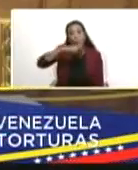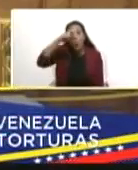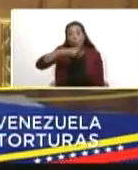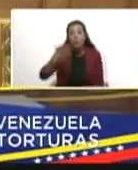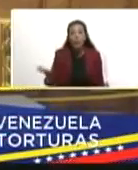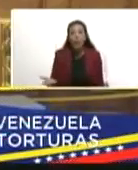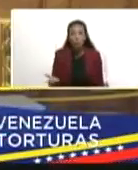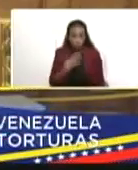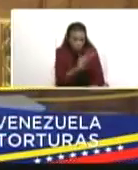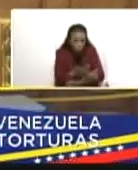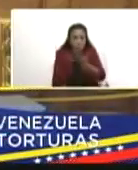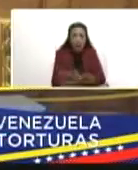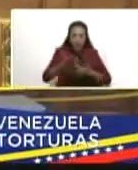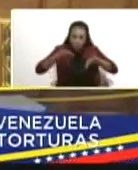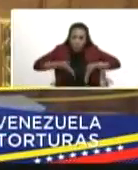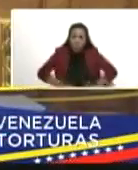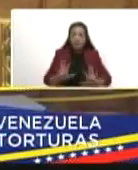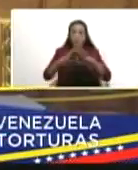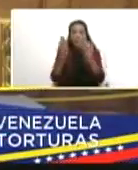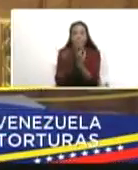porque tengo sangre